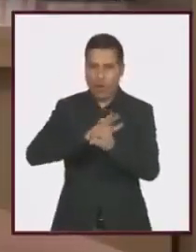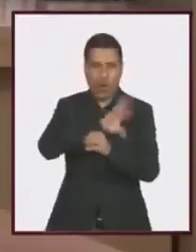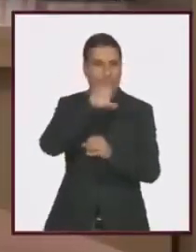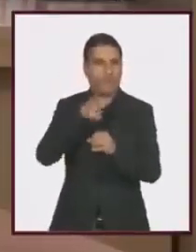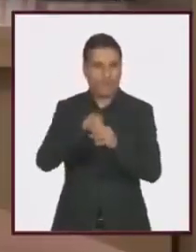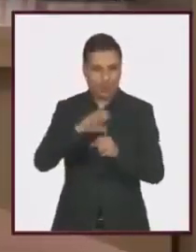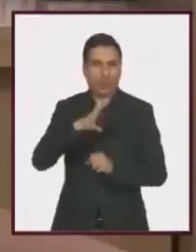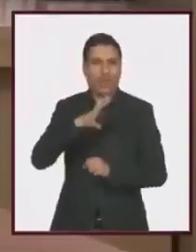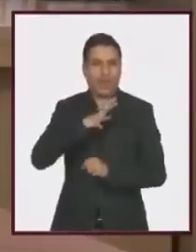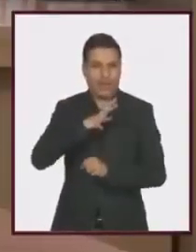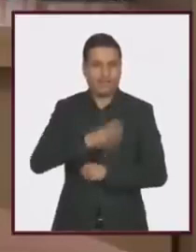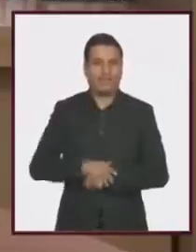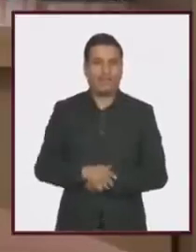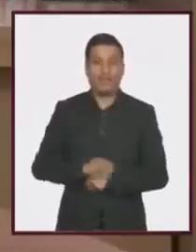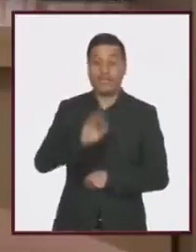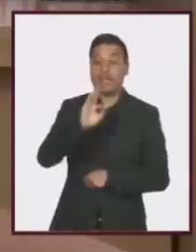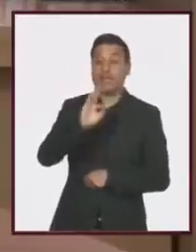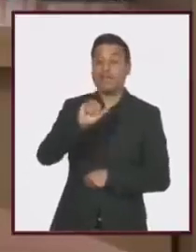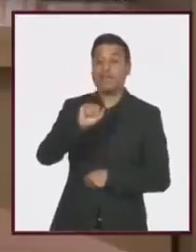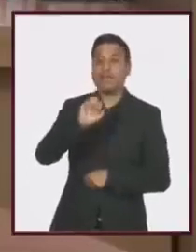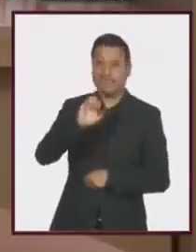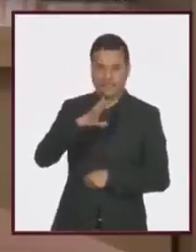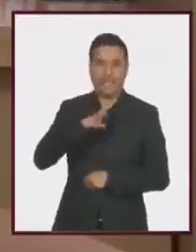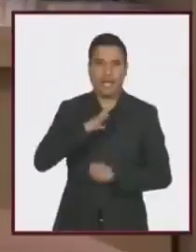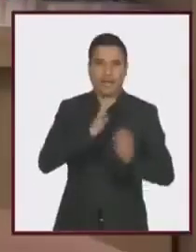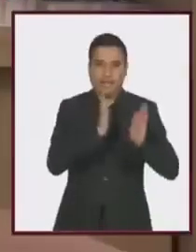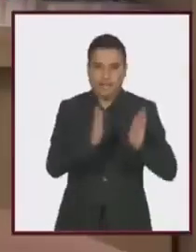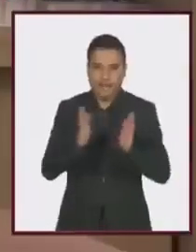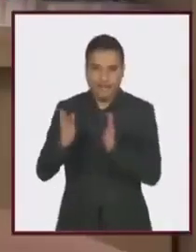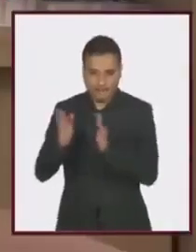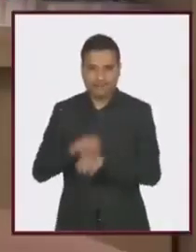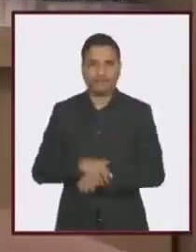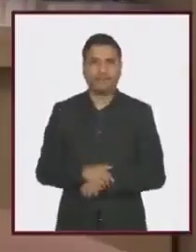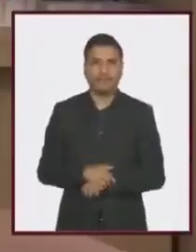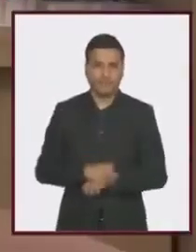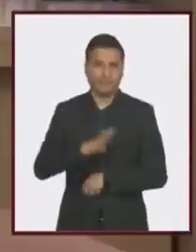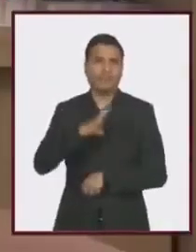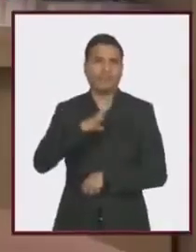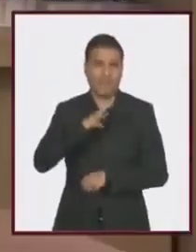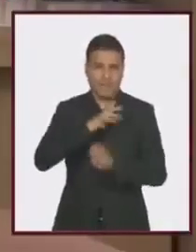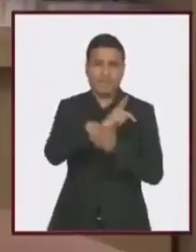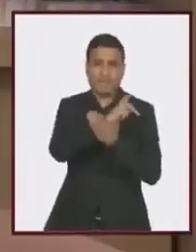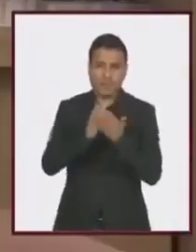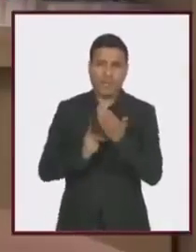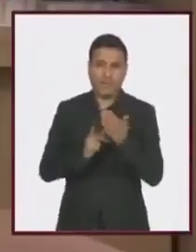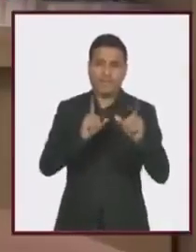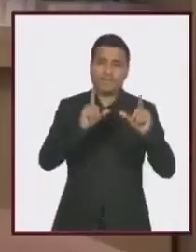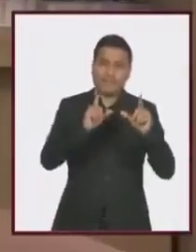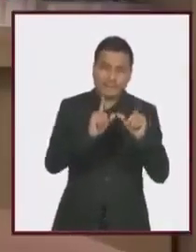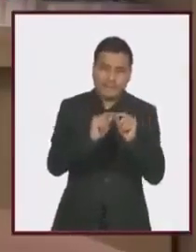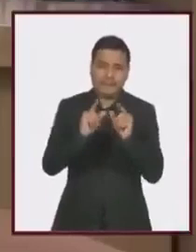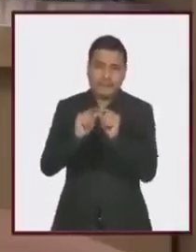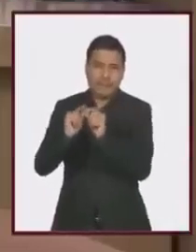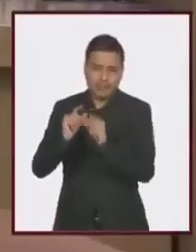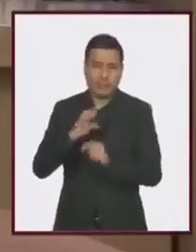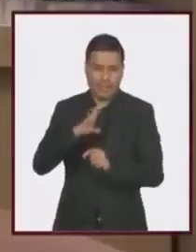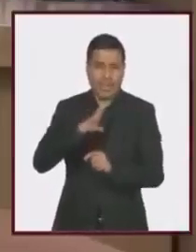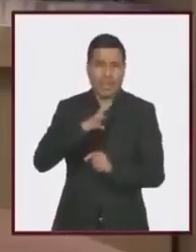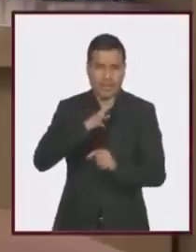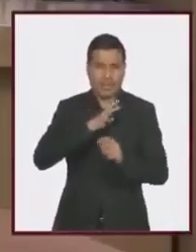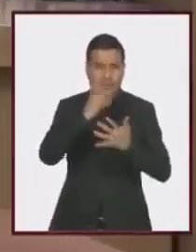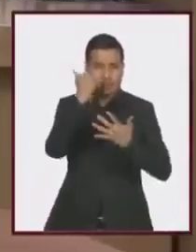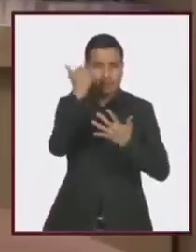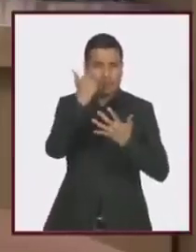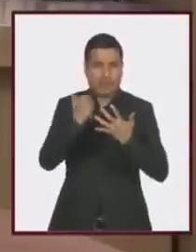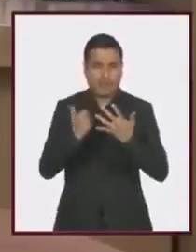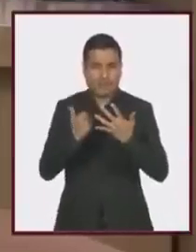por fase. Hay un programa sintético para cada fase y en cada fase se van desarrollando